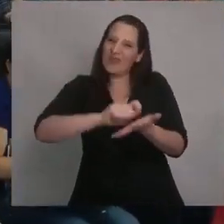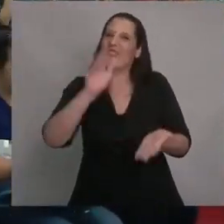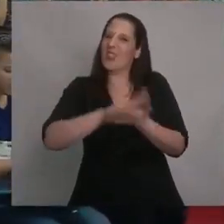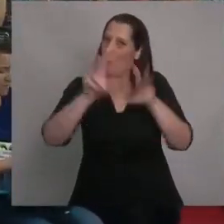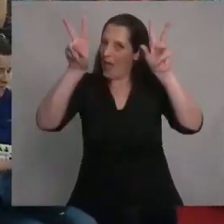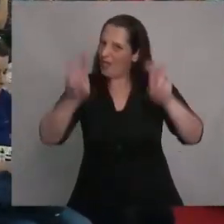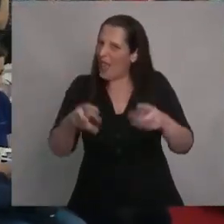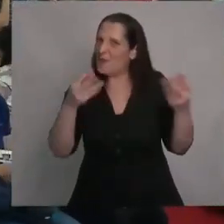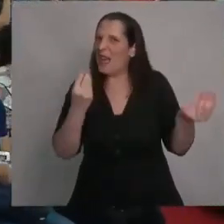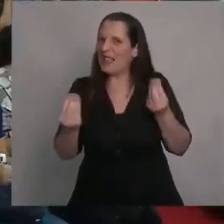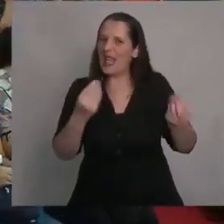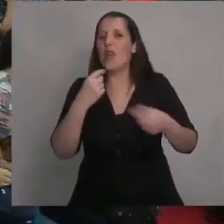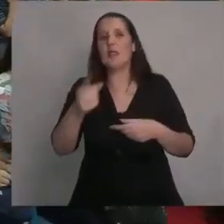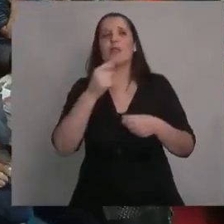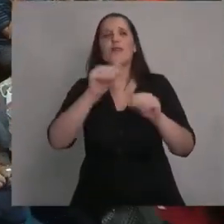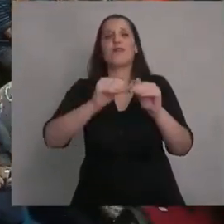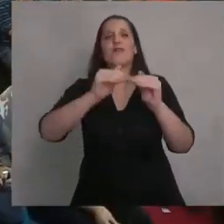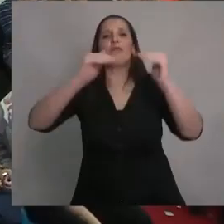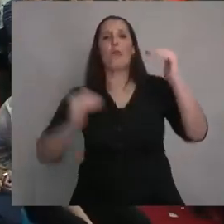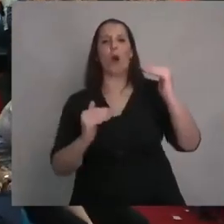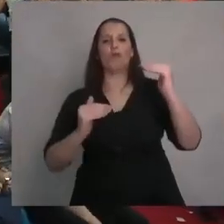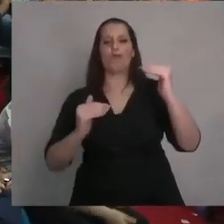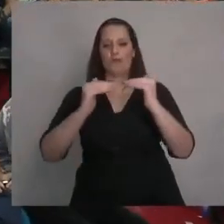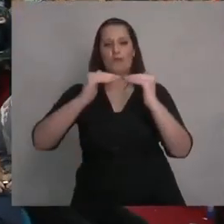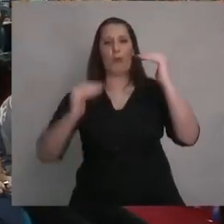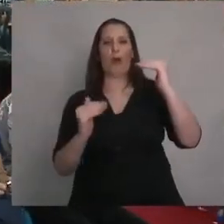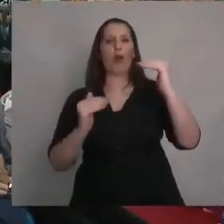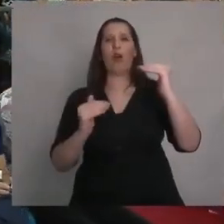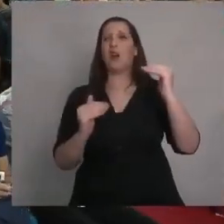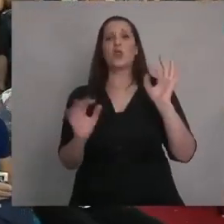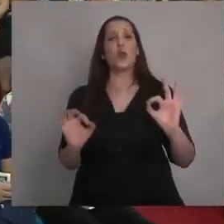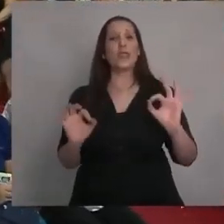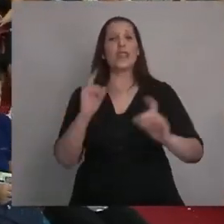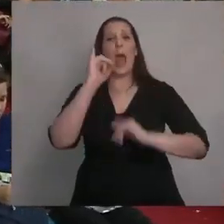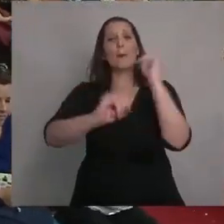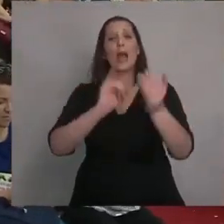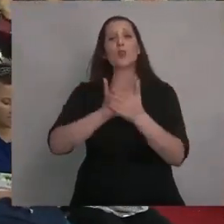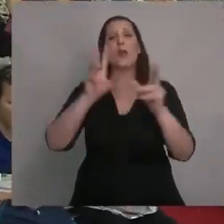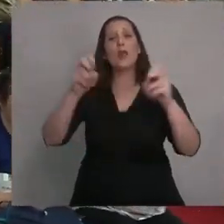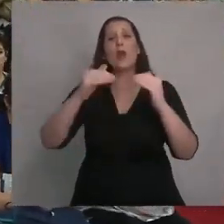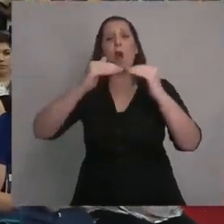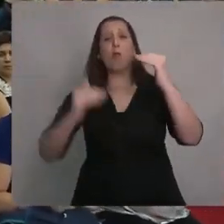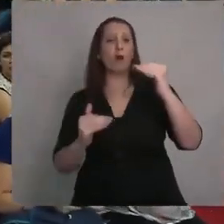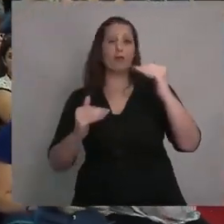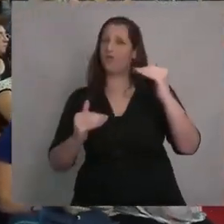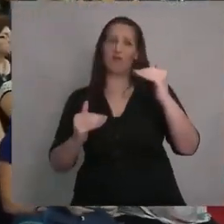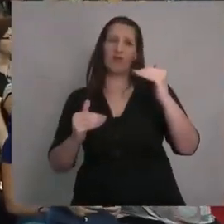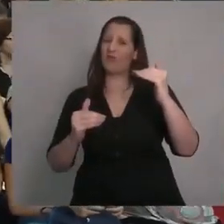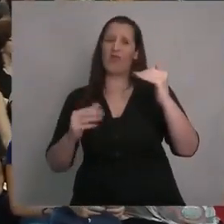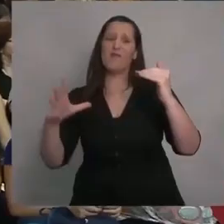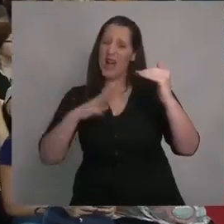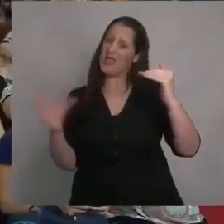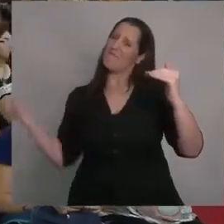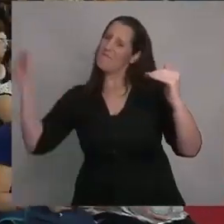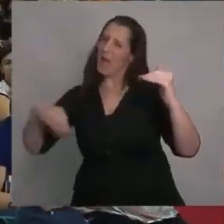diciendo que hablar de la desigualdad hoy en día ya no es suficiente, diciendo que la existencia de dueños